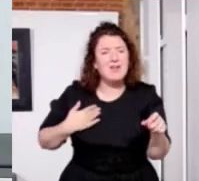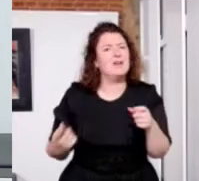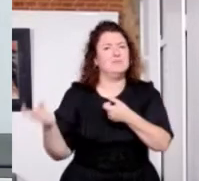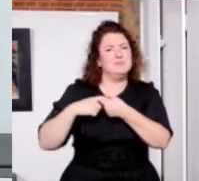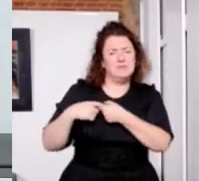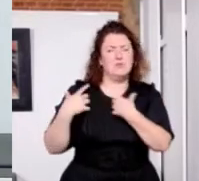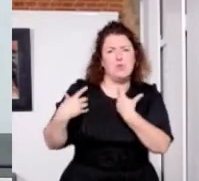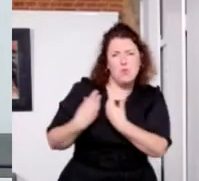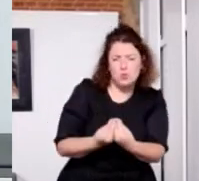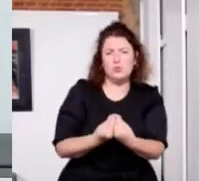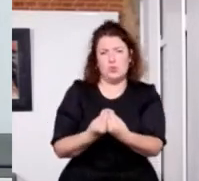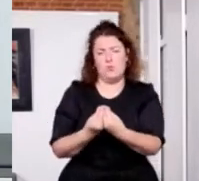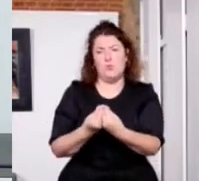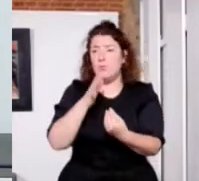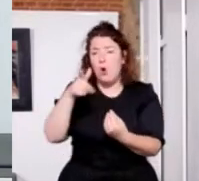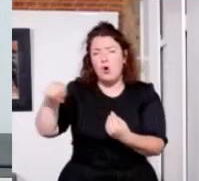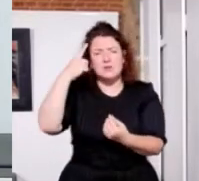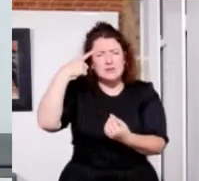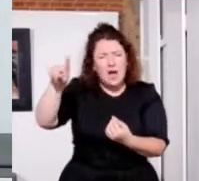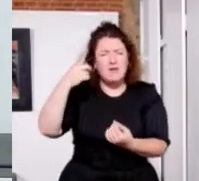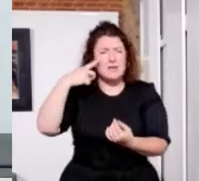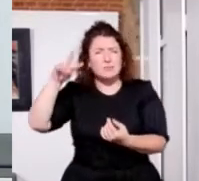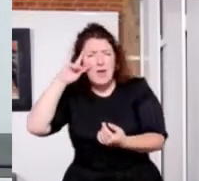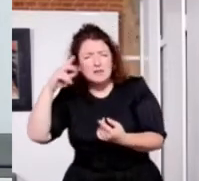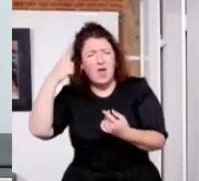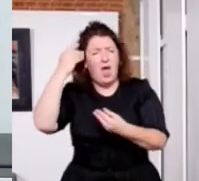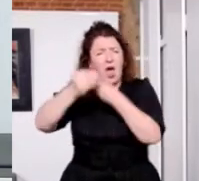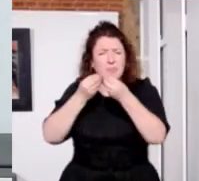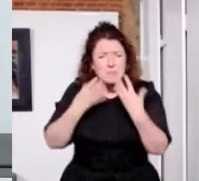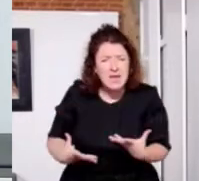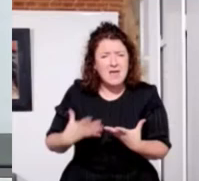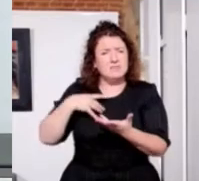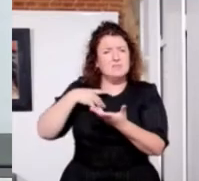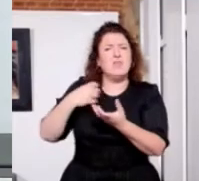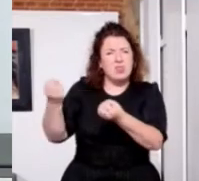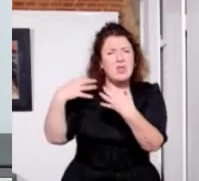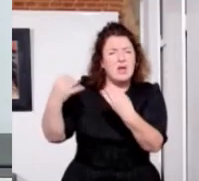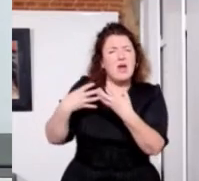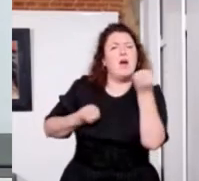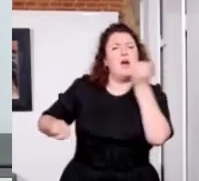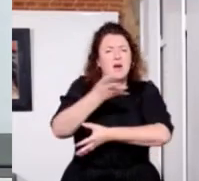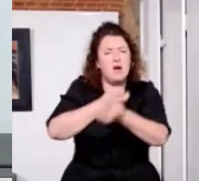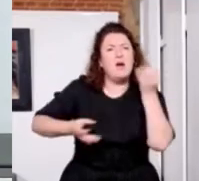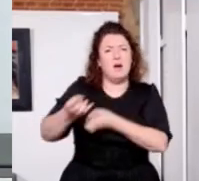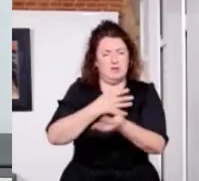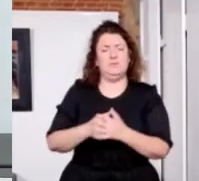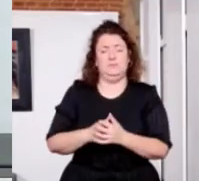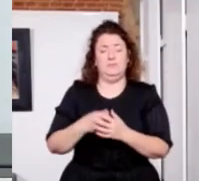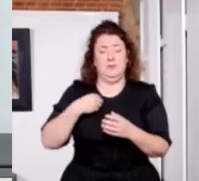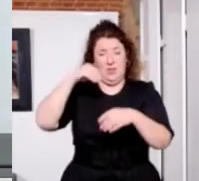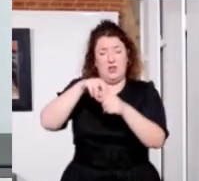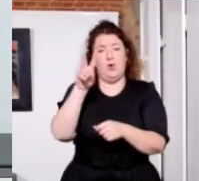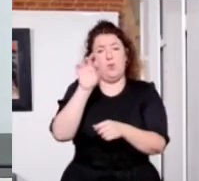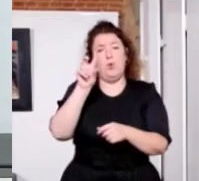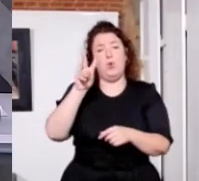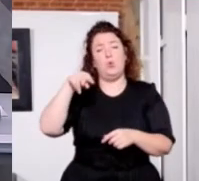ser y saber hacer y poder inspirarnos de los diferentes recursos y espacios que es la Volunteca. Nos